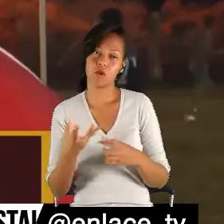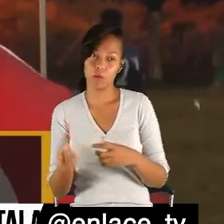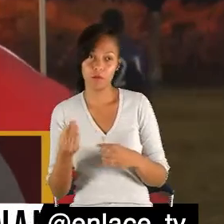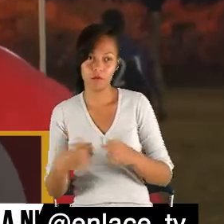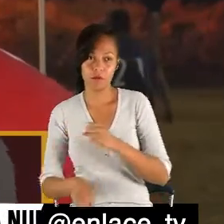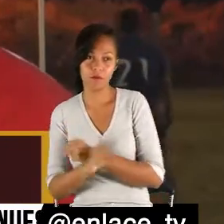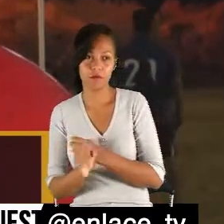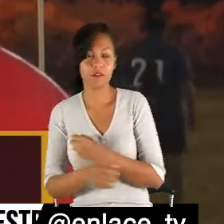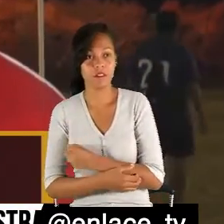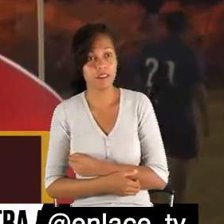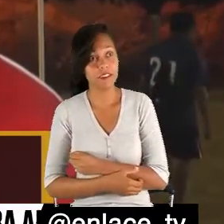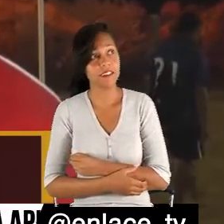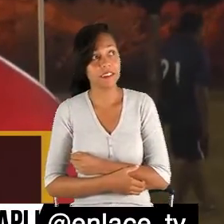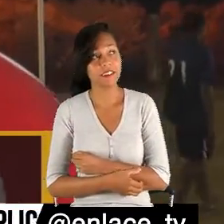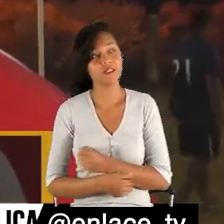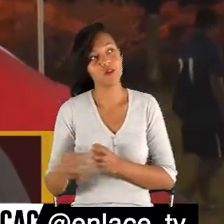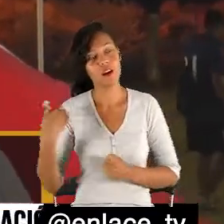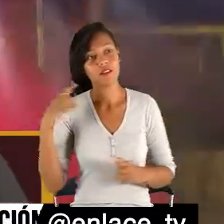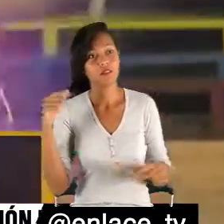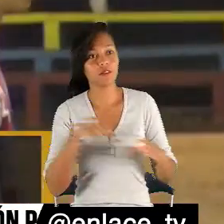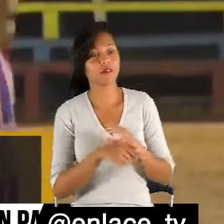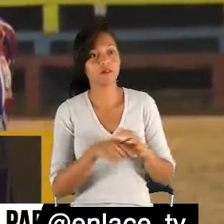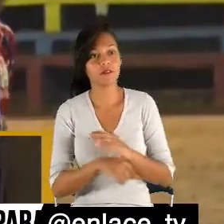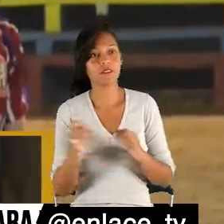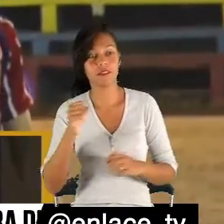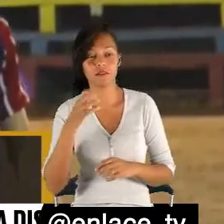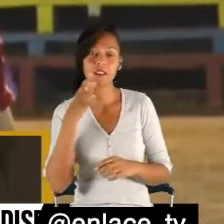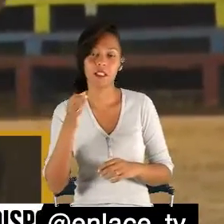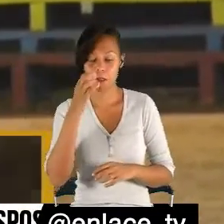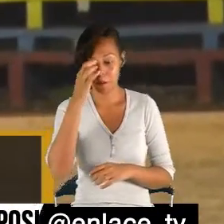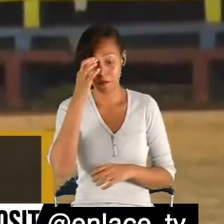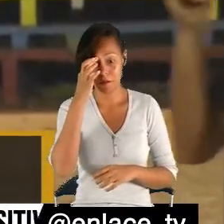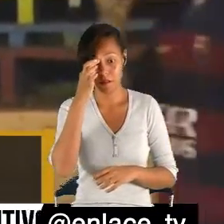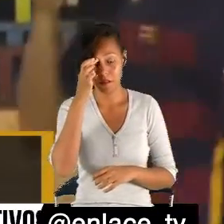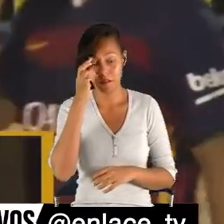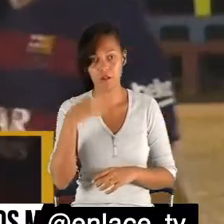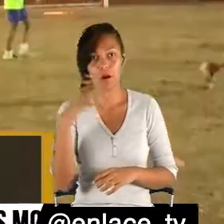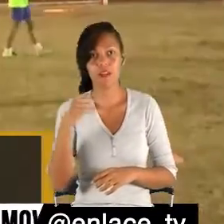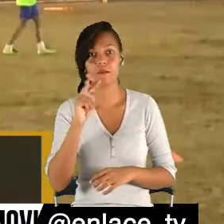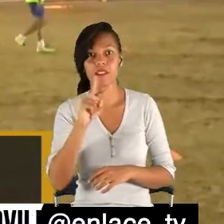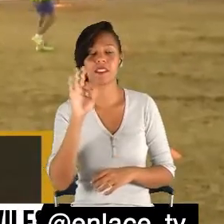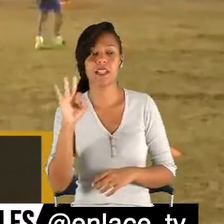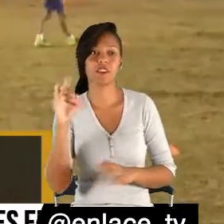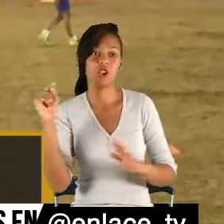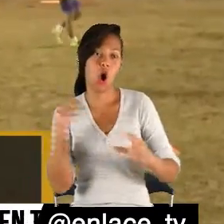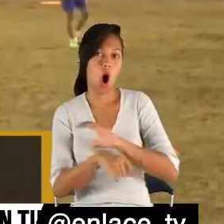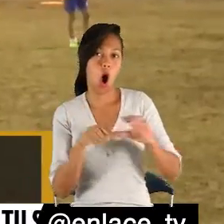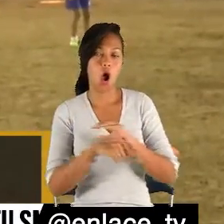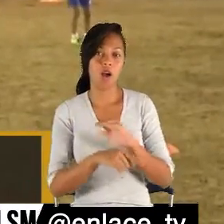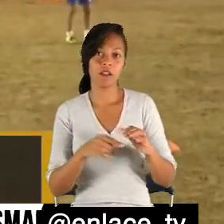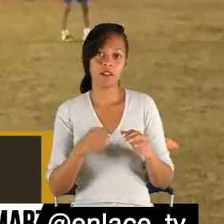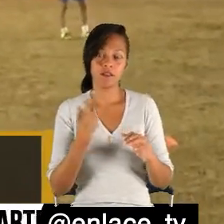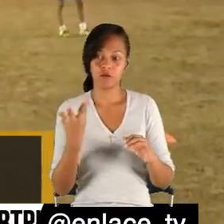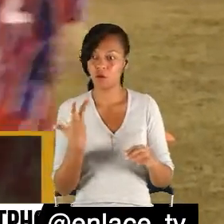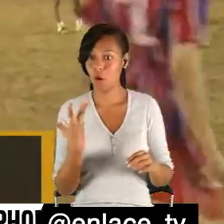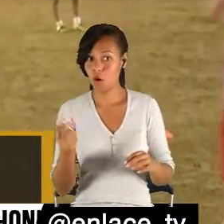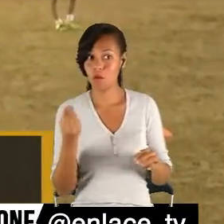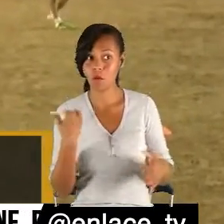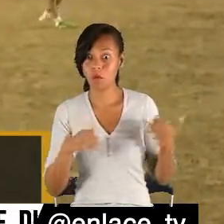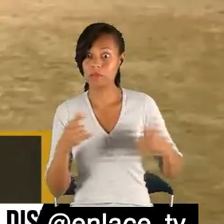si fue goleador en esa historia también fue verdad quedé con 23 goles que los jugadores que teníamos era muy